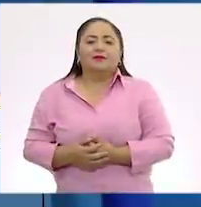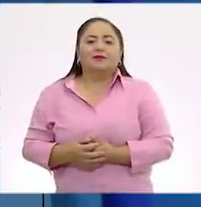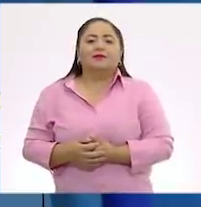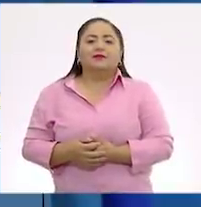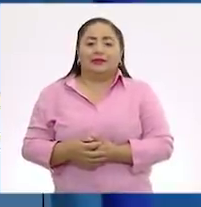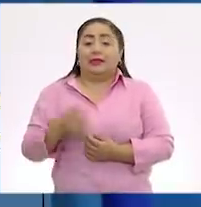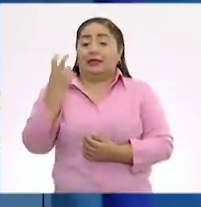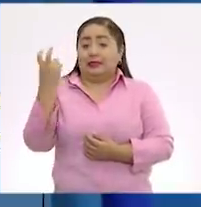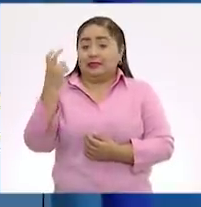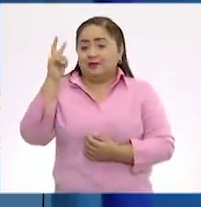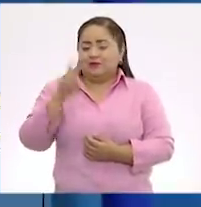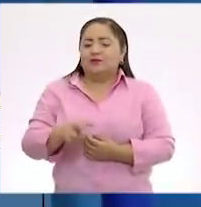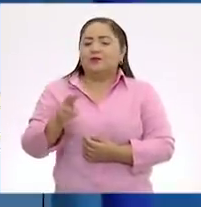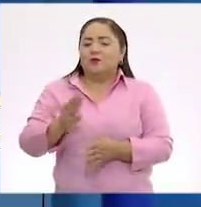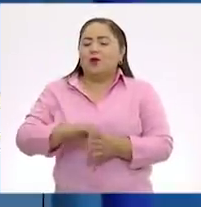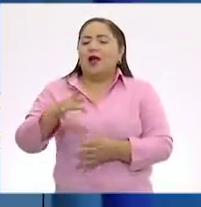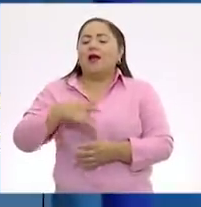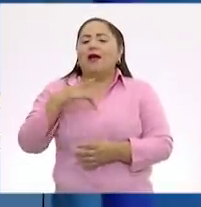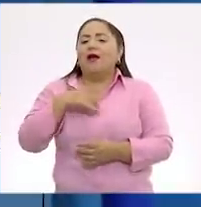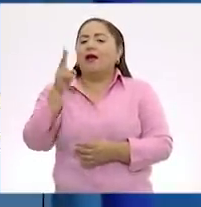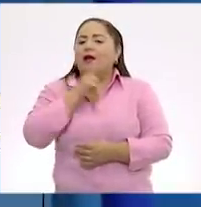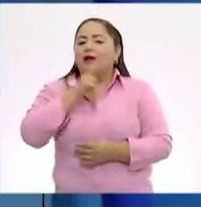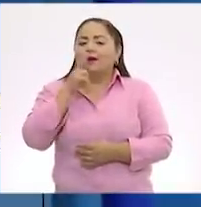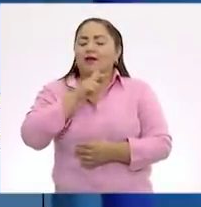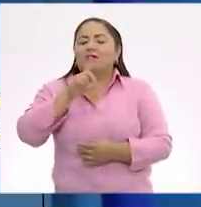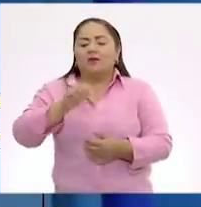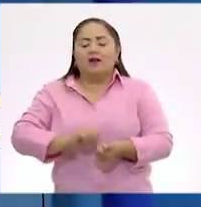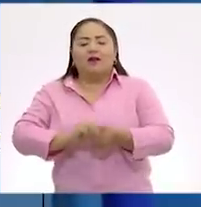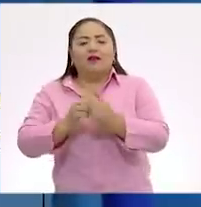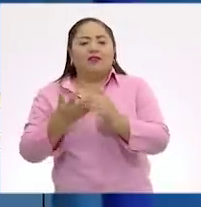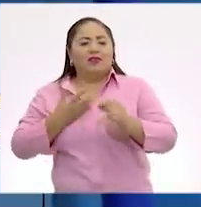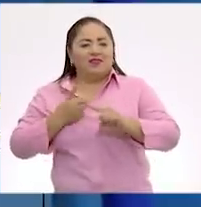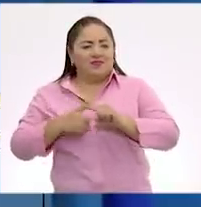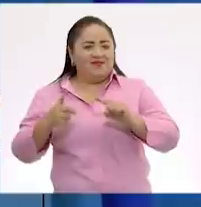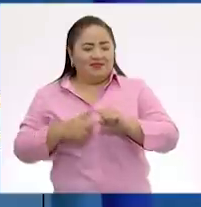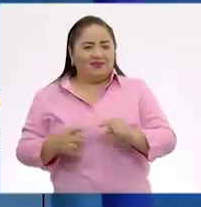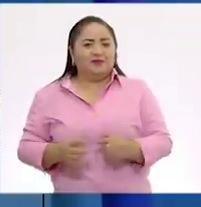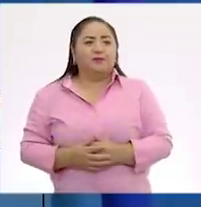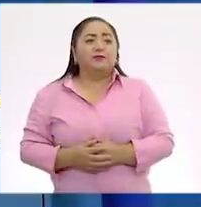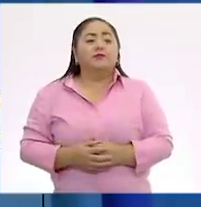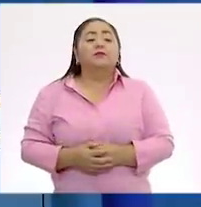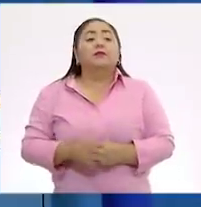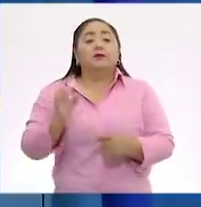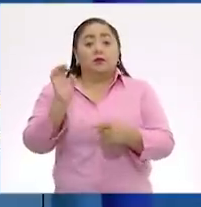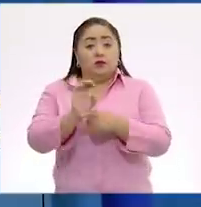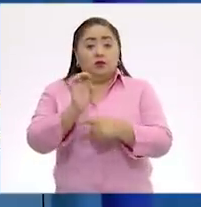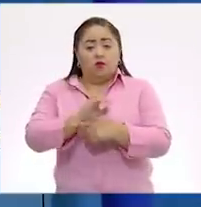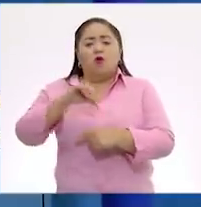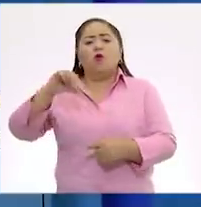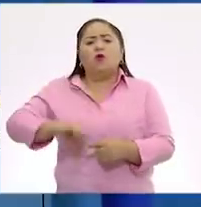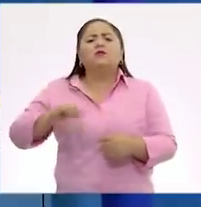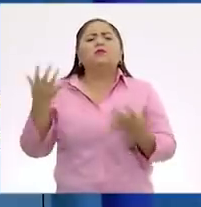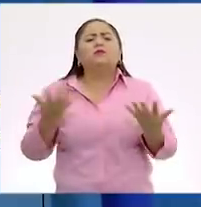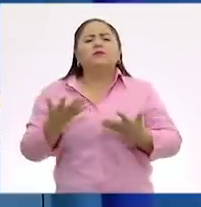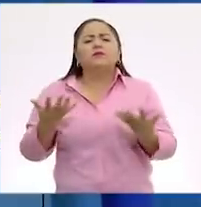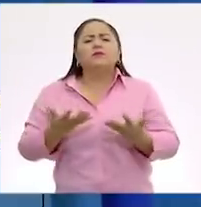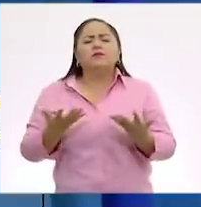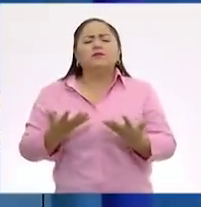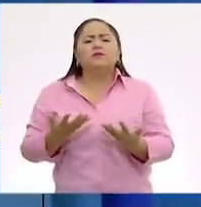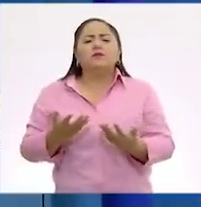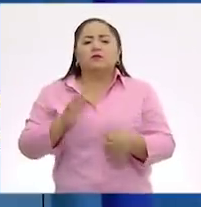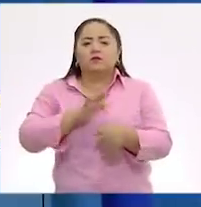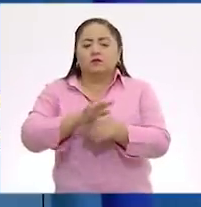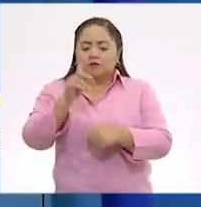brisa y eso hace que vaya adoptando formas distintas. Entonces, pues hoy vamos a hacer